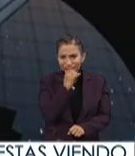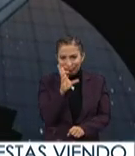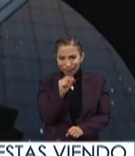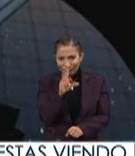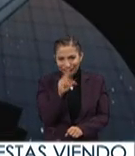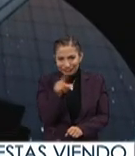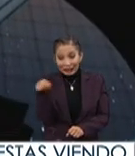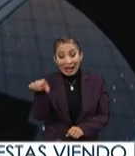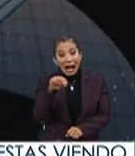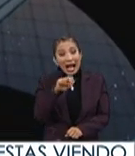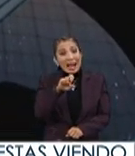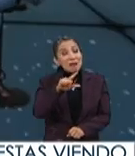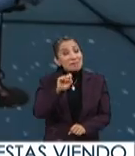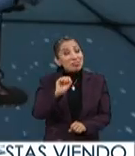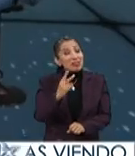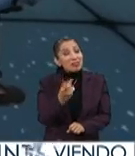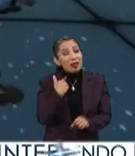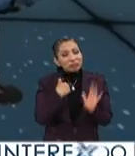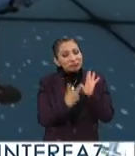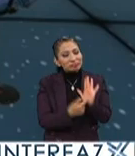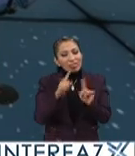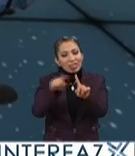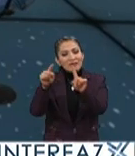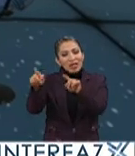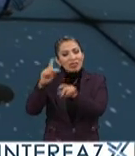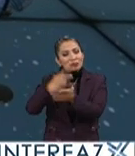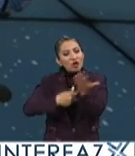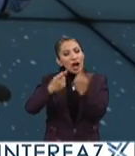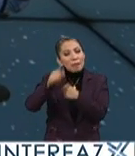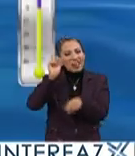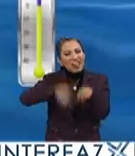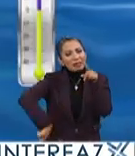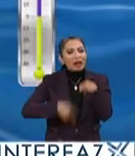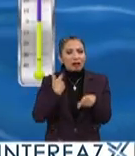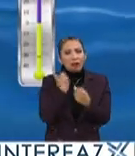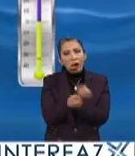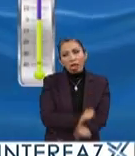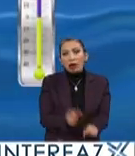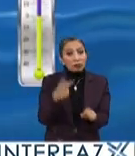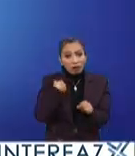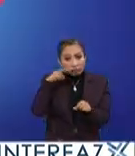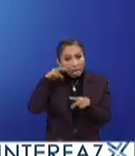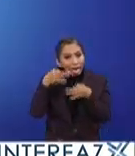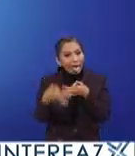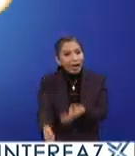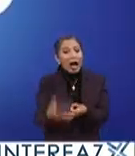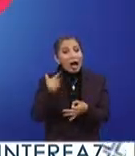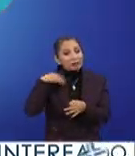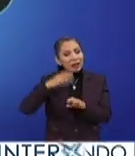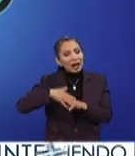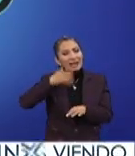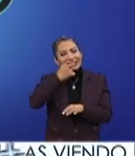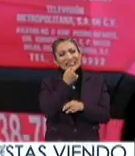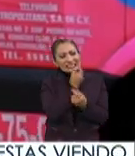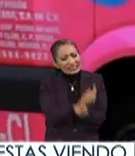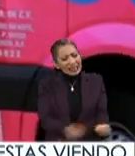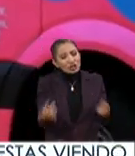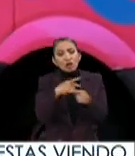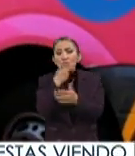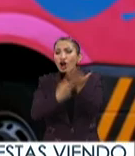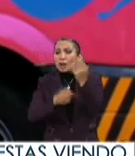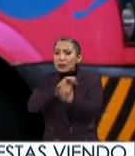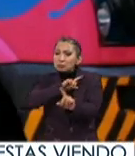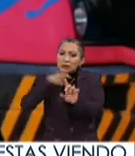equivocado. Canal 22 ha tratado con diversos programas de quitarle ese sentir a sus espectadores. Desde una barra infantil hasta